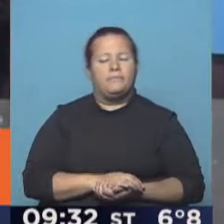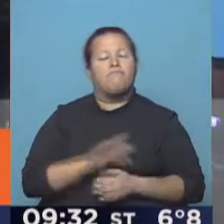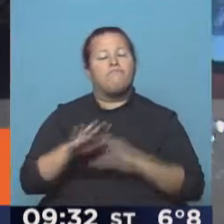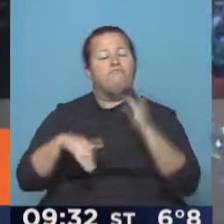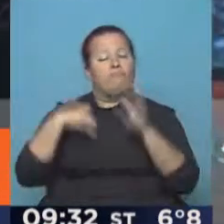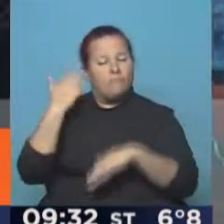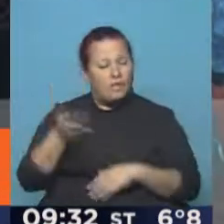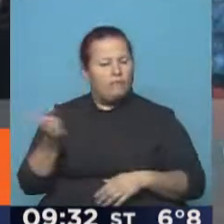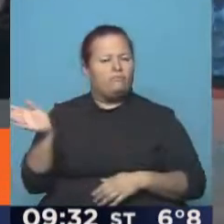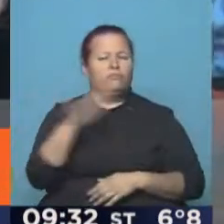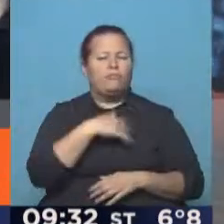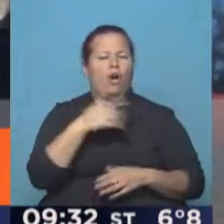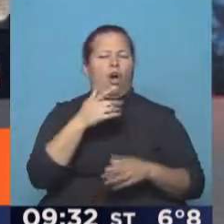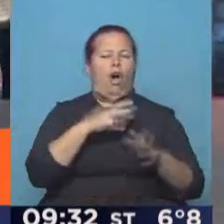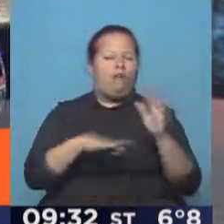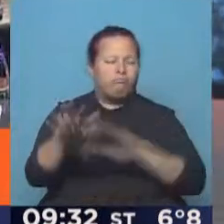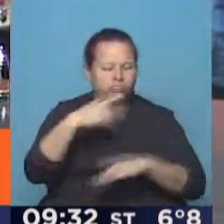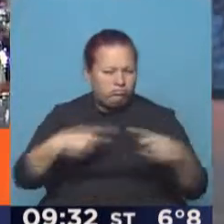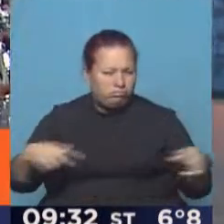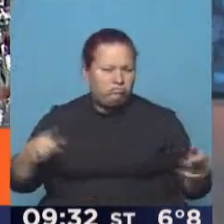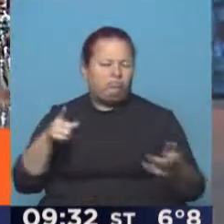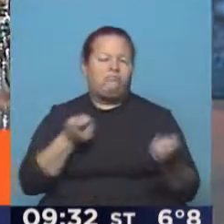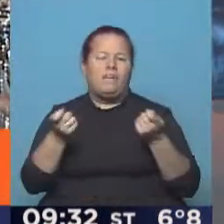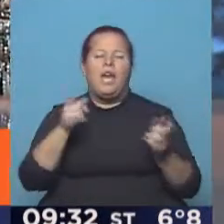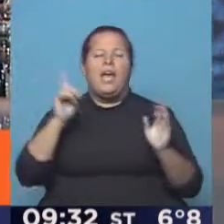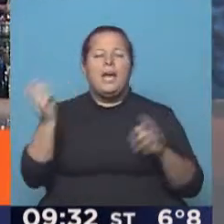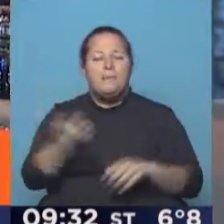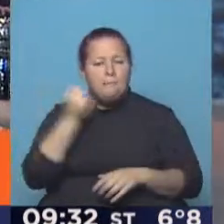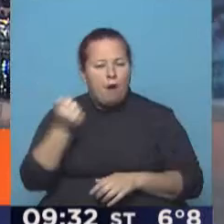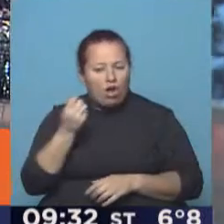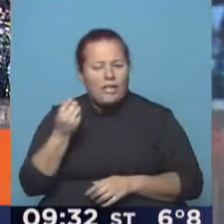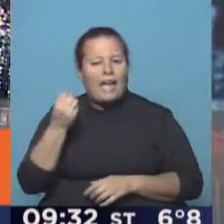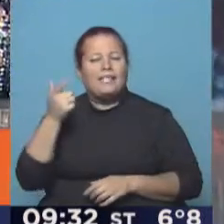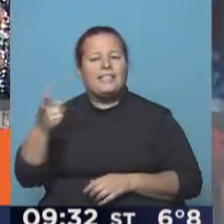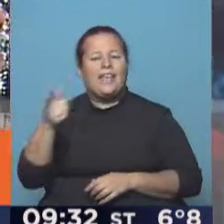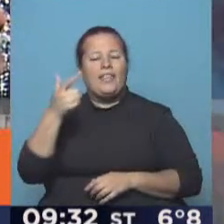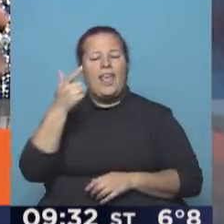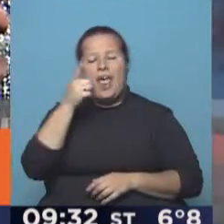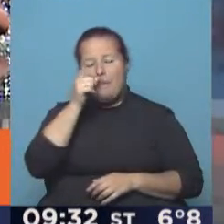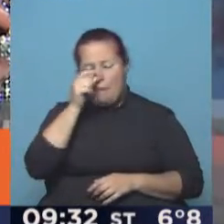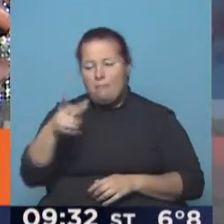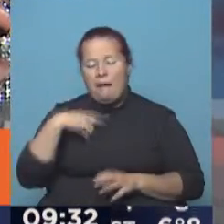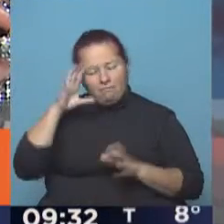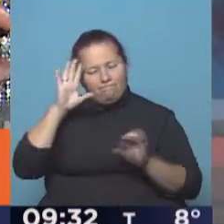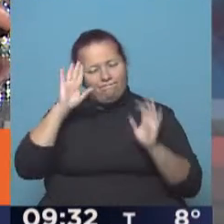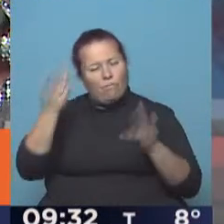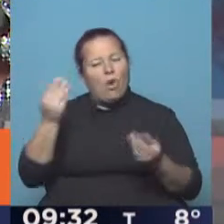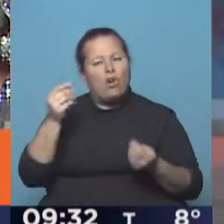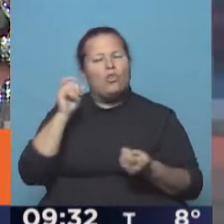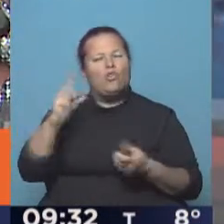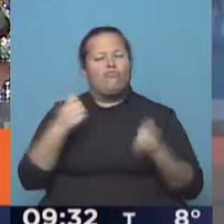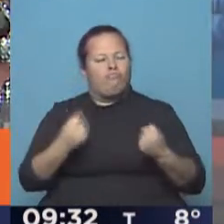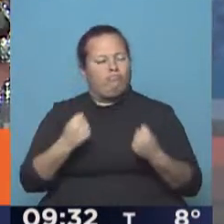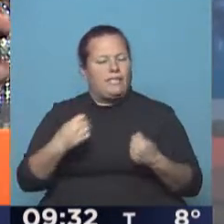Después, todas las realizaciones que se hicieron. Lo importante de don Arturo, me parece a mí, recordarlo, por su